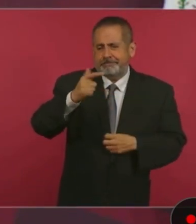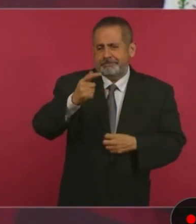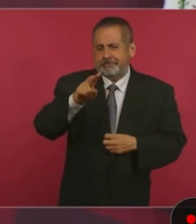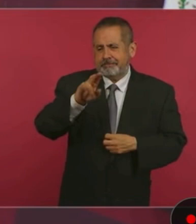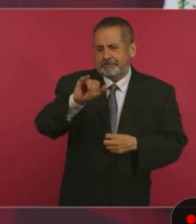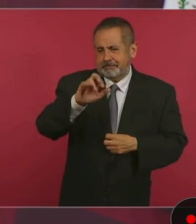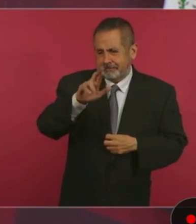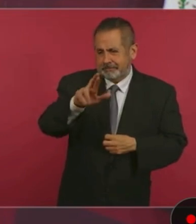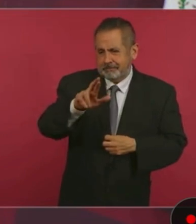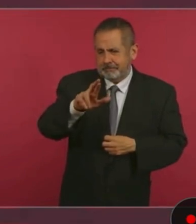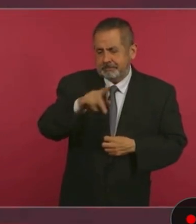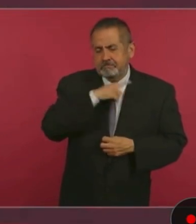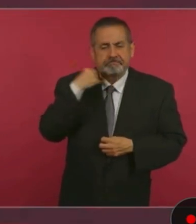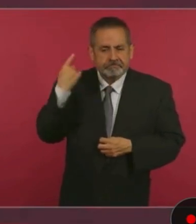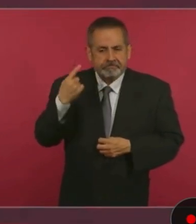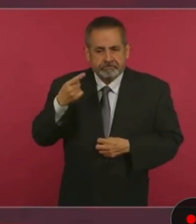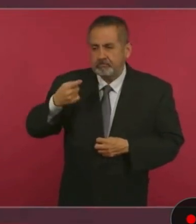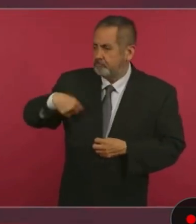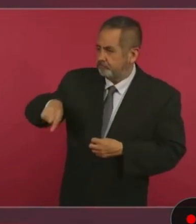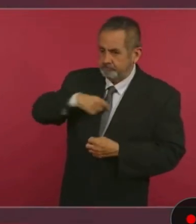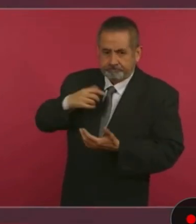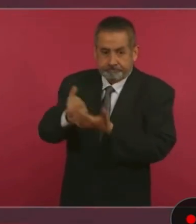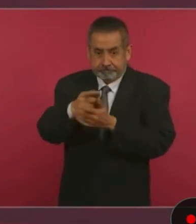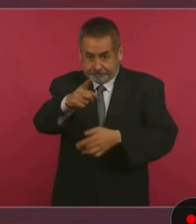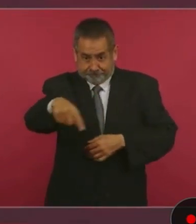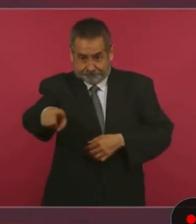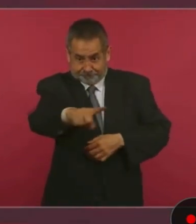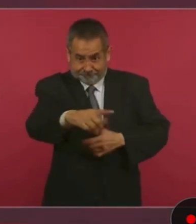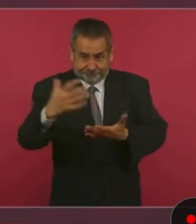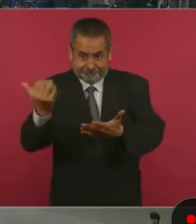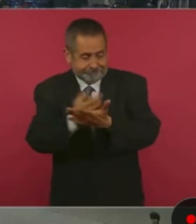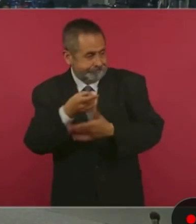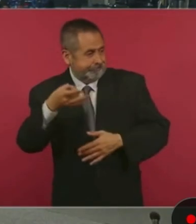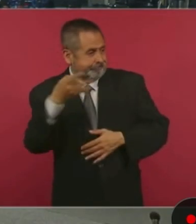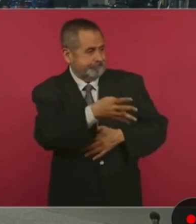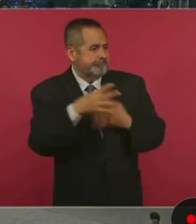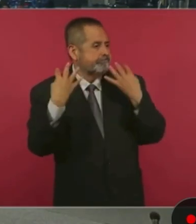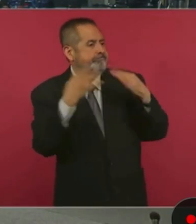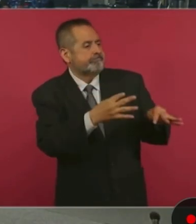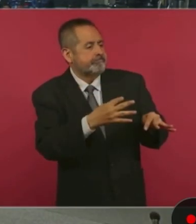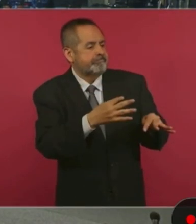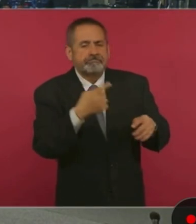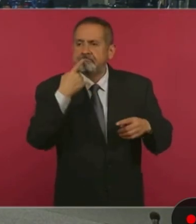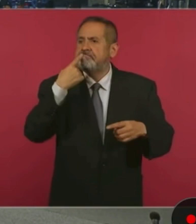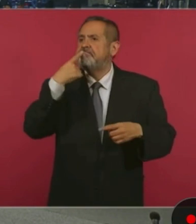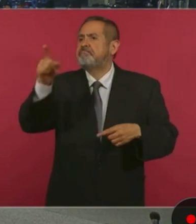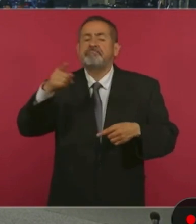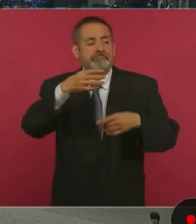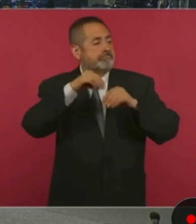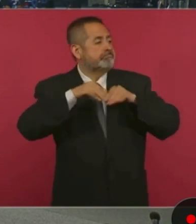Esto fue un triunfo de nosotros, de todos los que estamos aquí, que lo denunciamos.